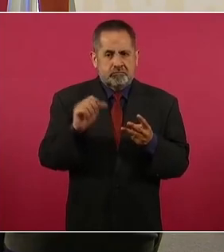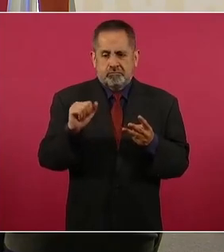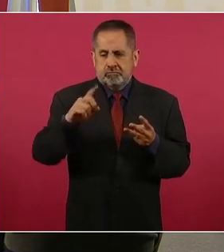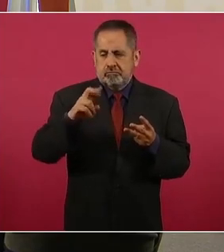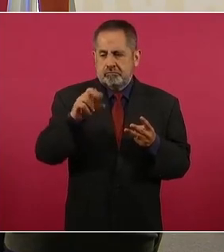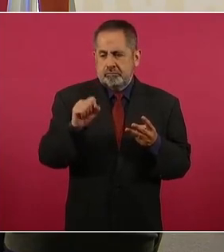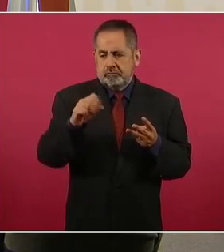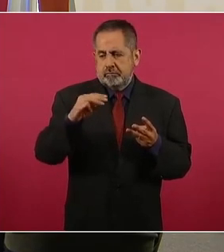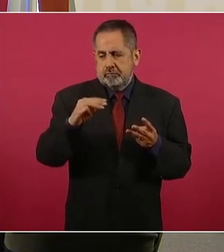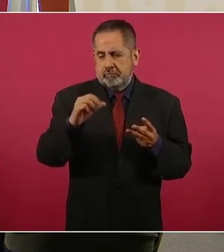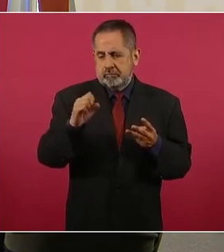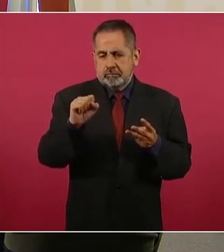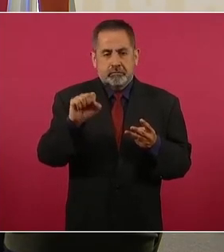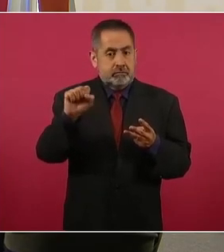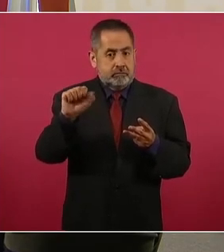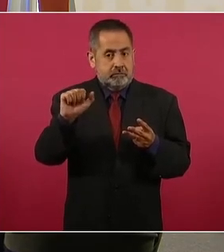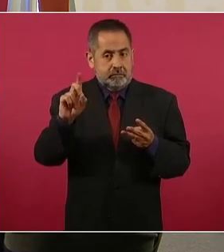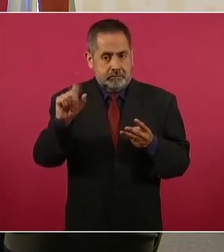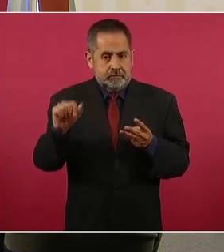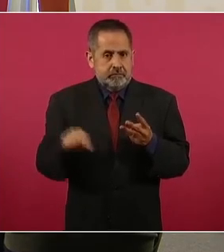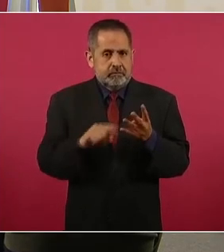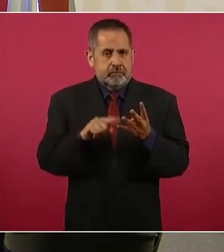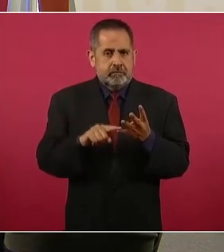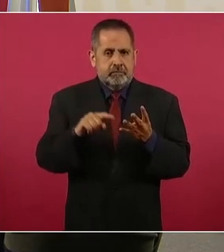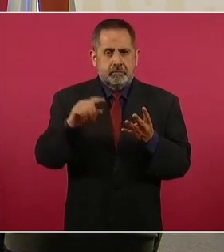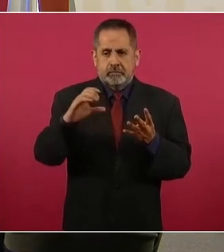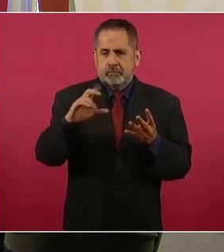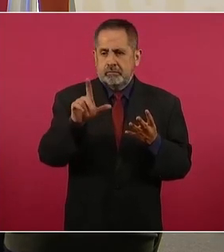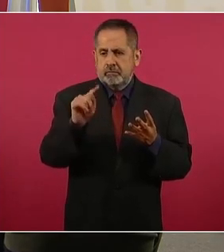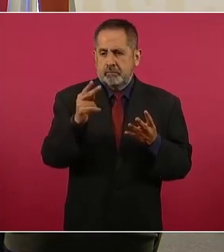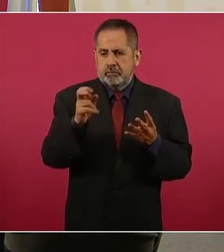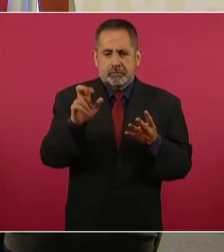Andrés Marcelo Sada y Manuel Cloutier.